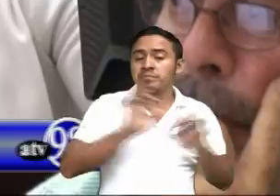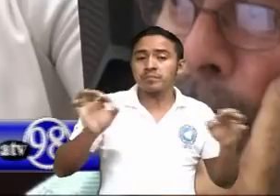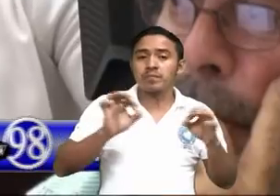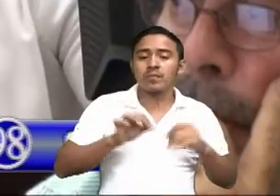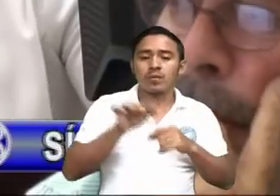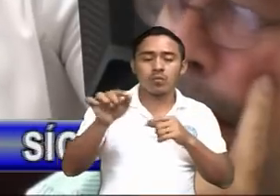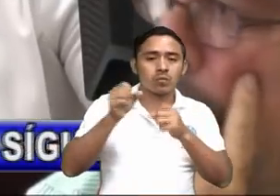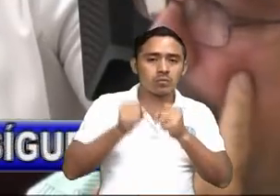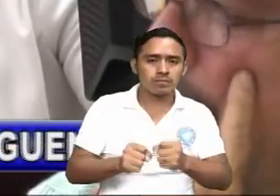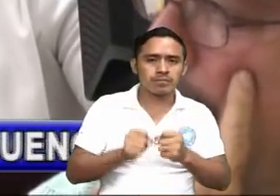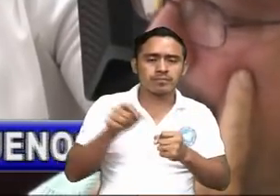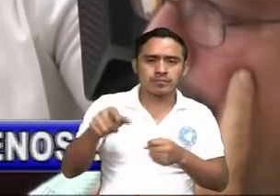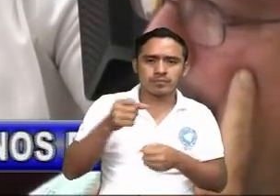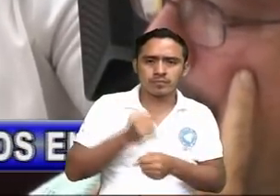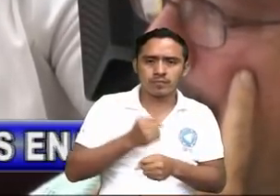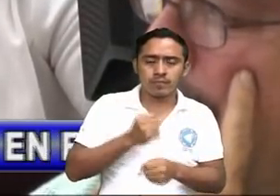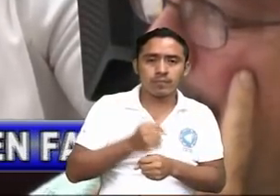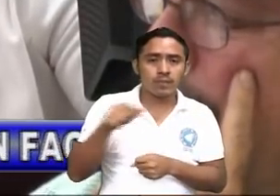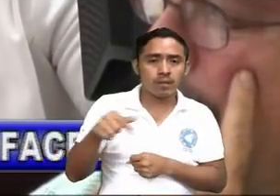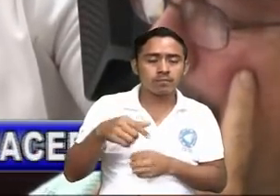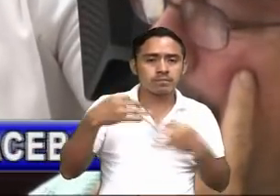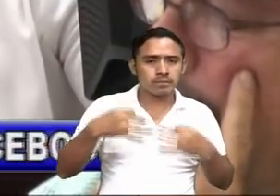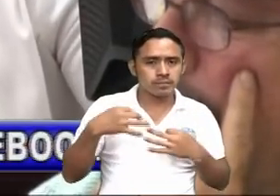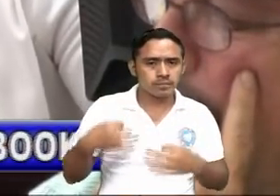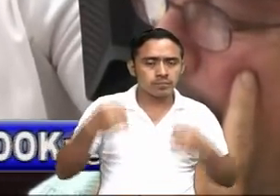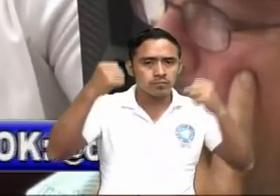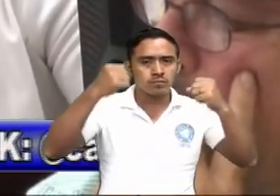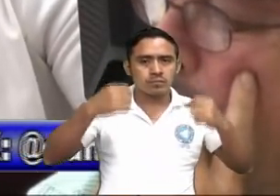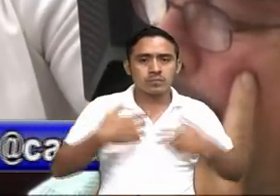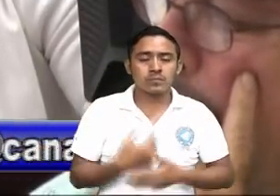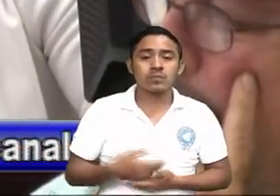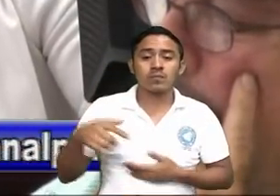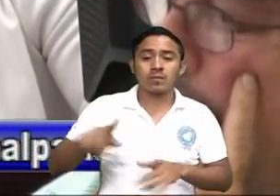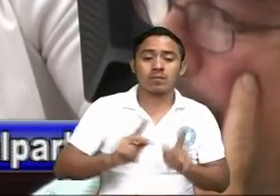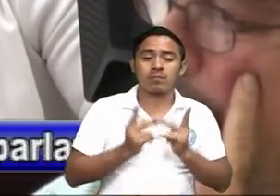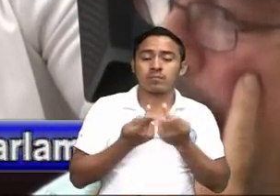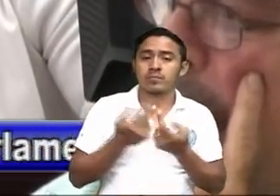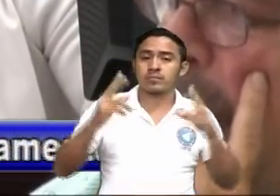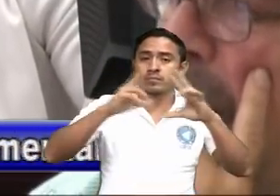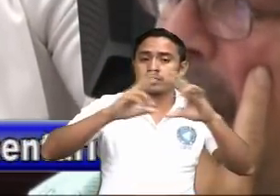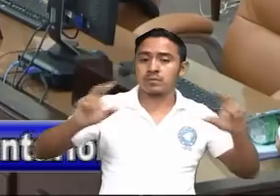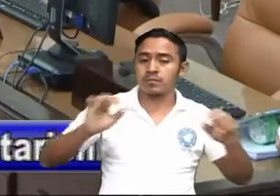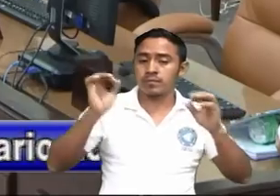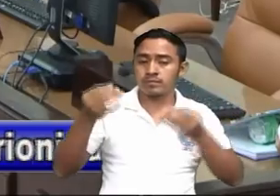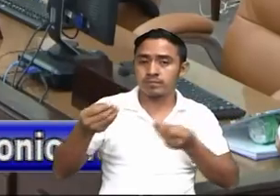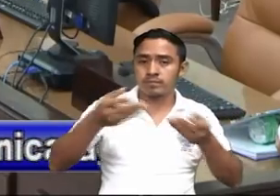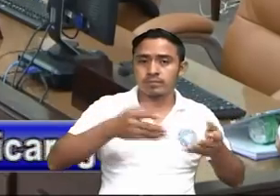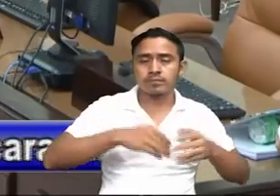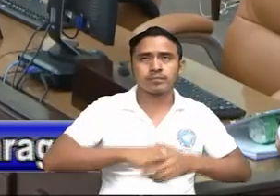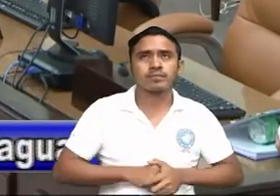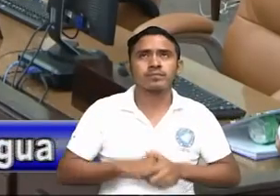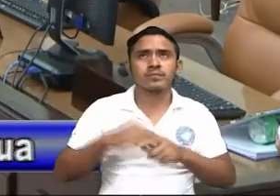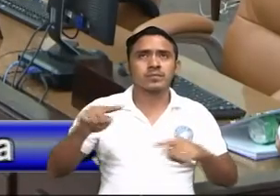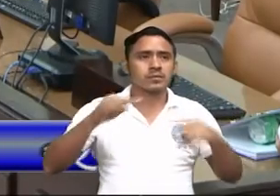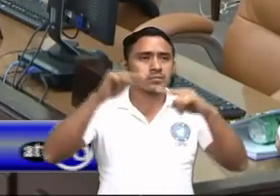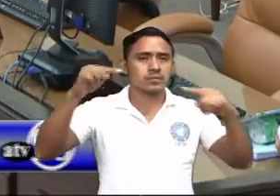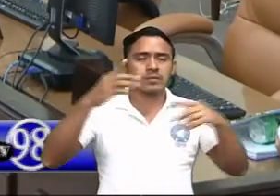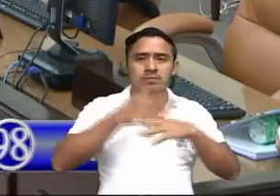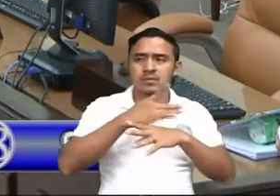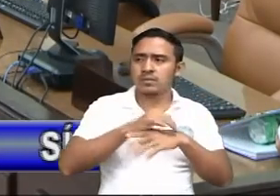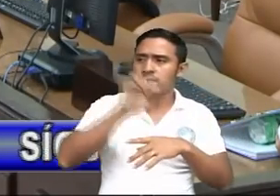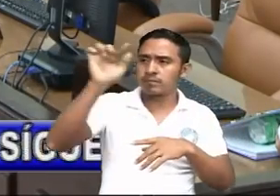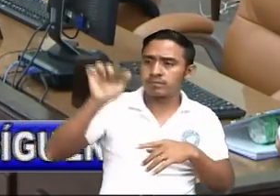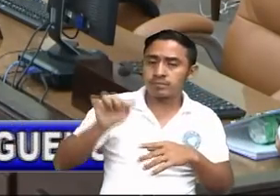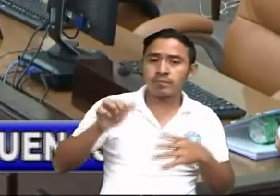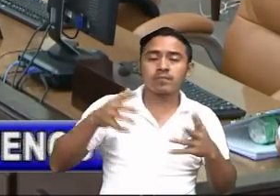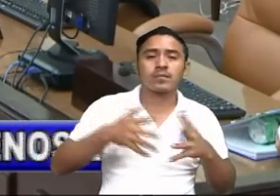está ahí por una causa ganada y se la dio a este pueblo de Nicaragua. Ante la defensa de las acciones injerencistas,